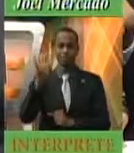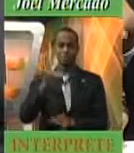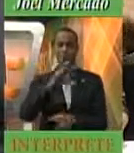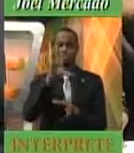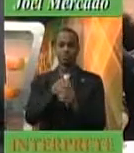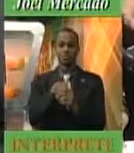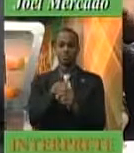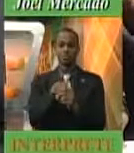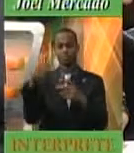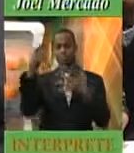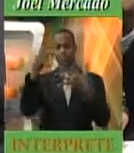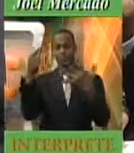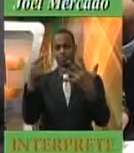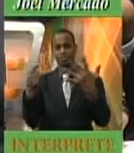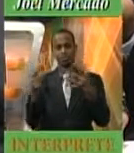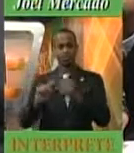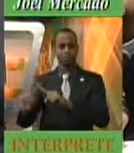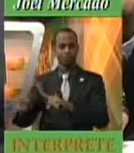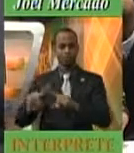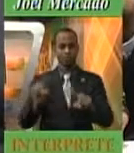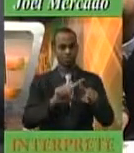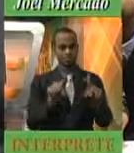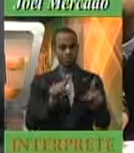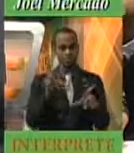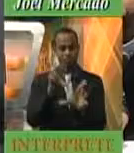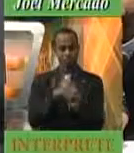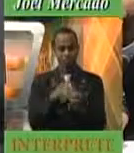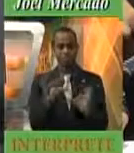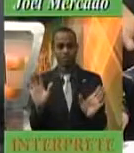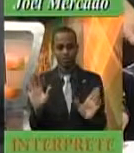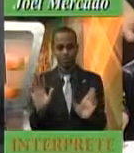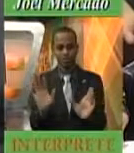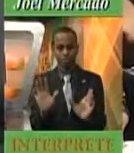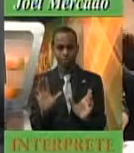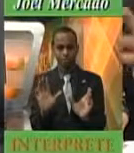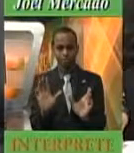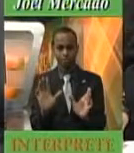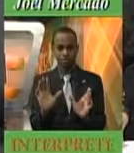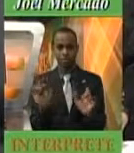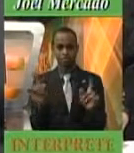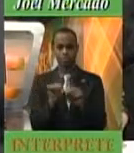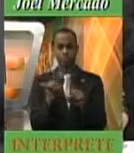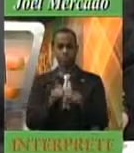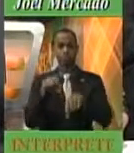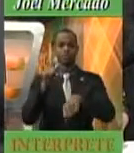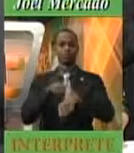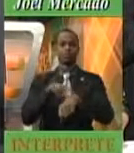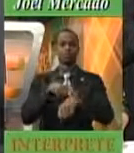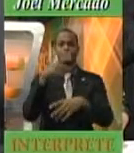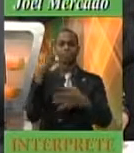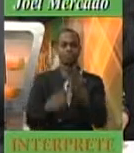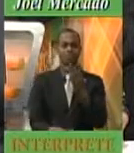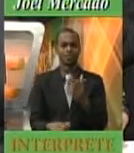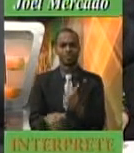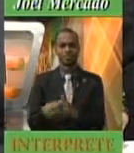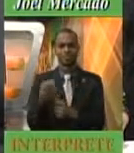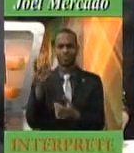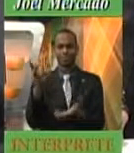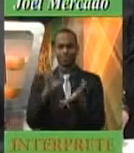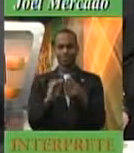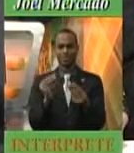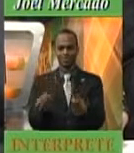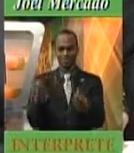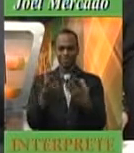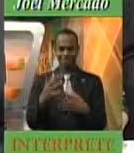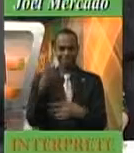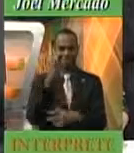es un segmento muy amplio de pasajeros que están... Y que sepamos que se nos agotó el tiempo hace rato, dice este señor que